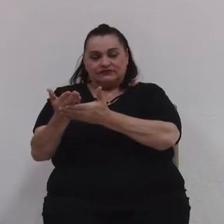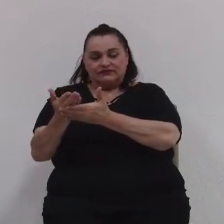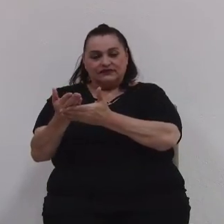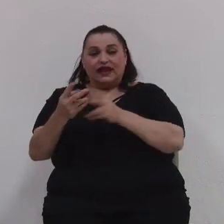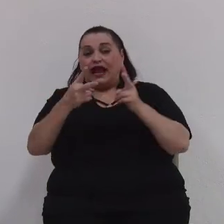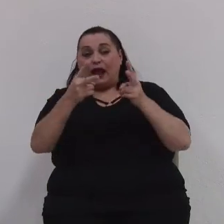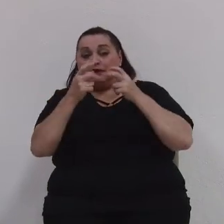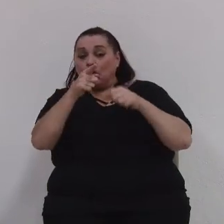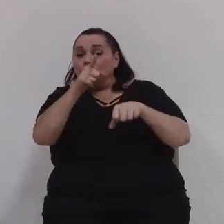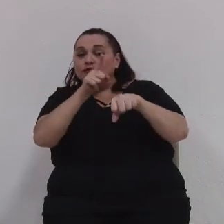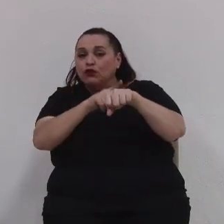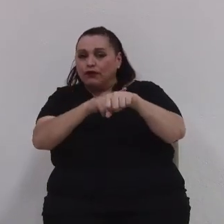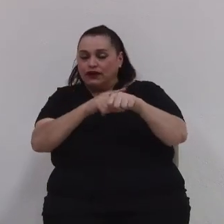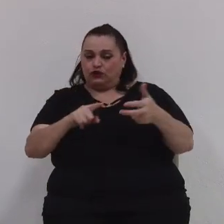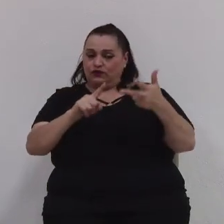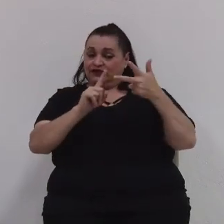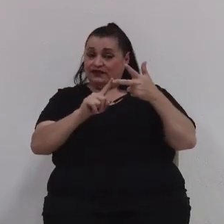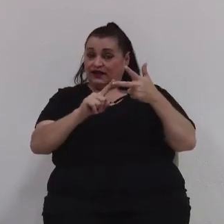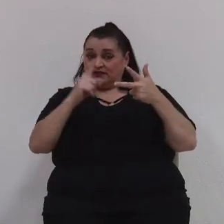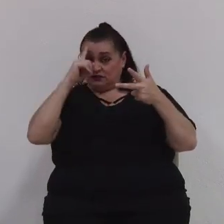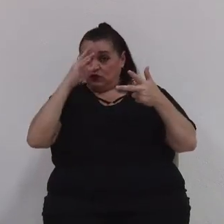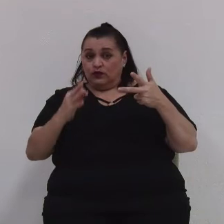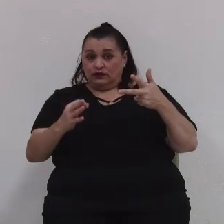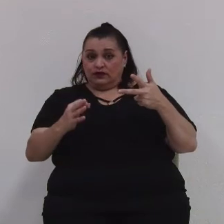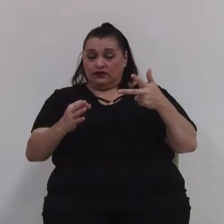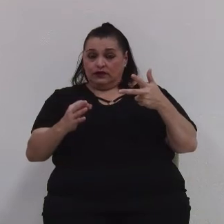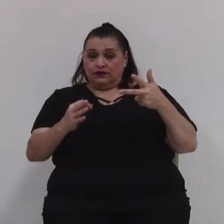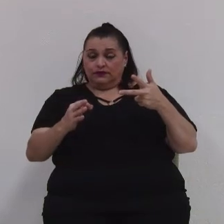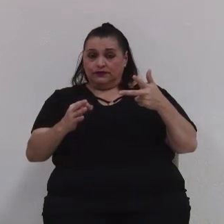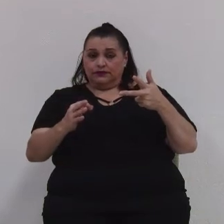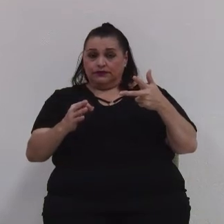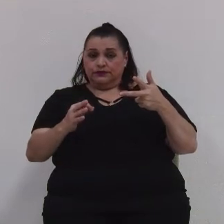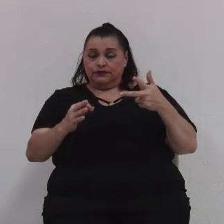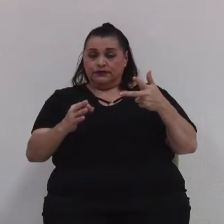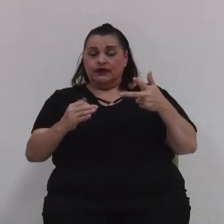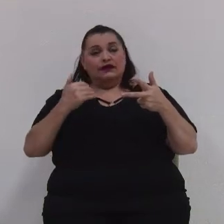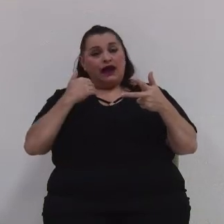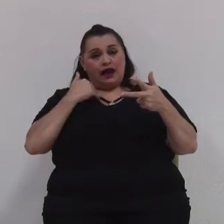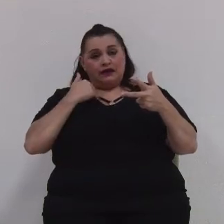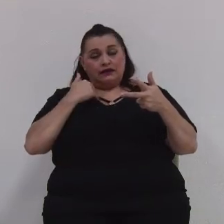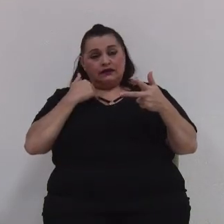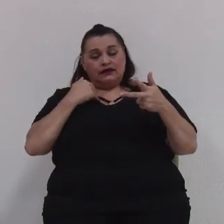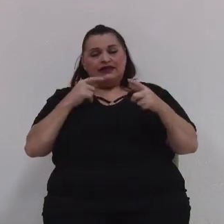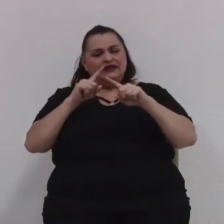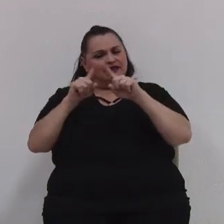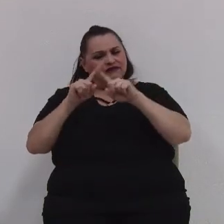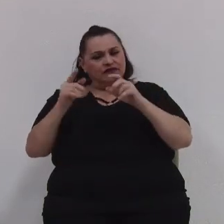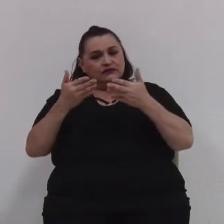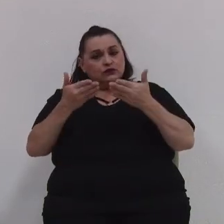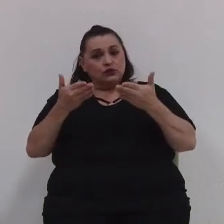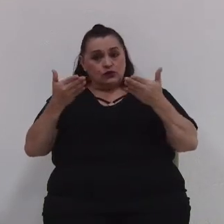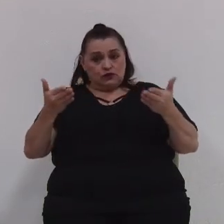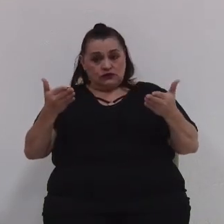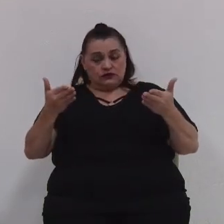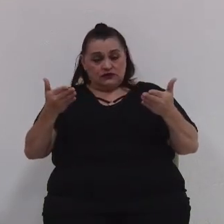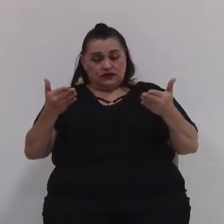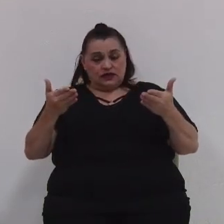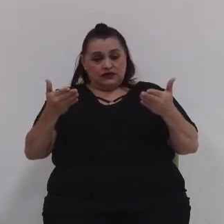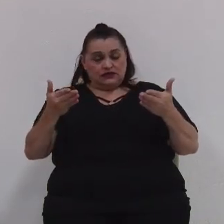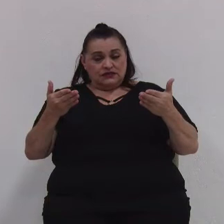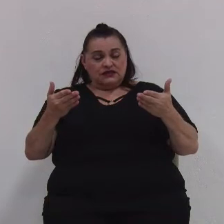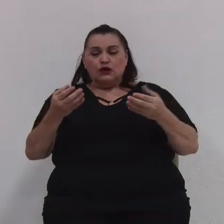captarlo en el momento. Tres, yo creo que hay varias cosas que en